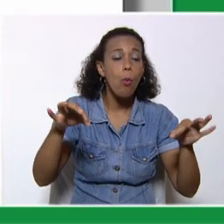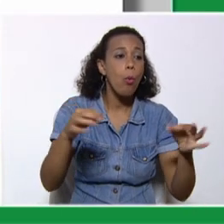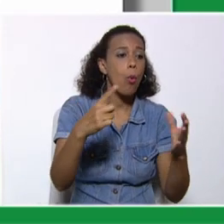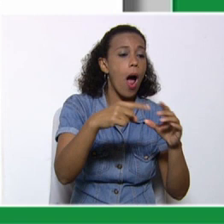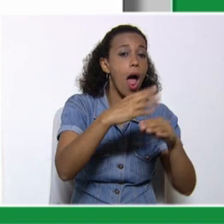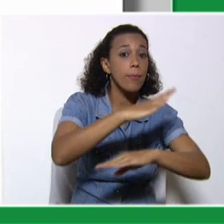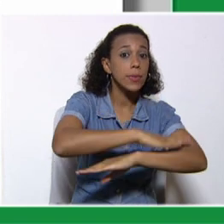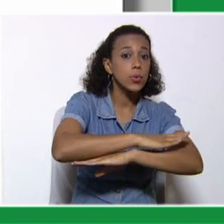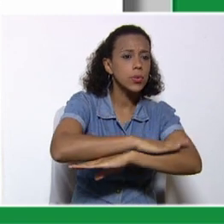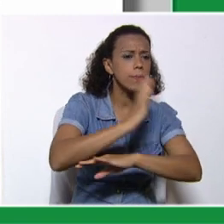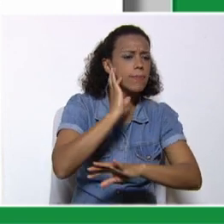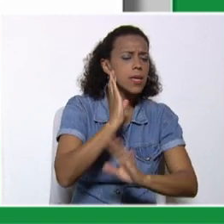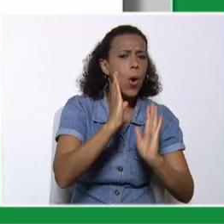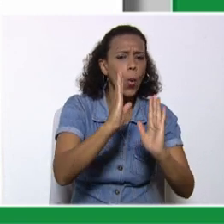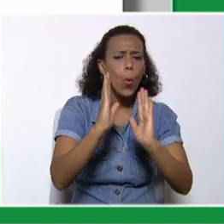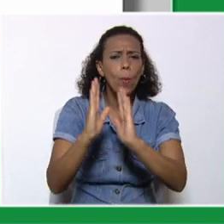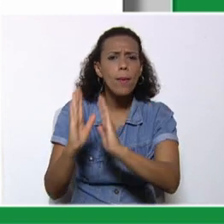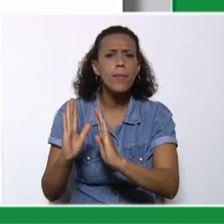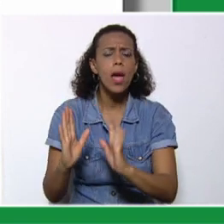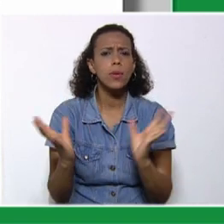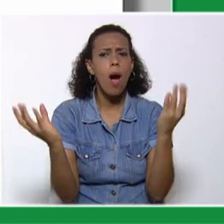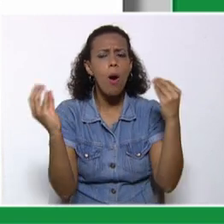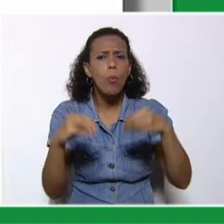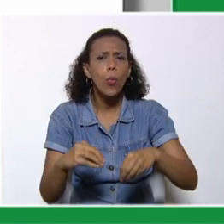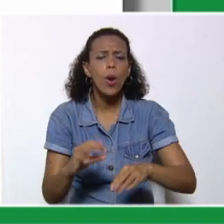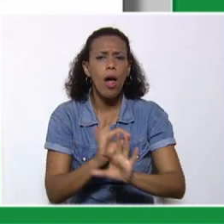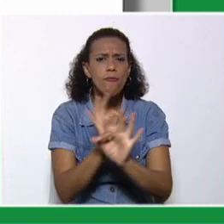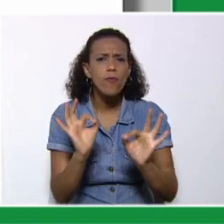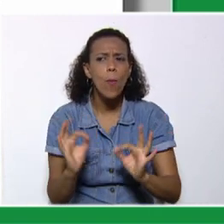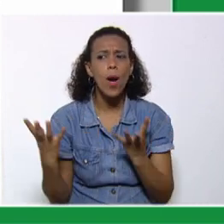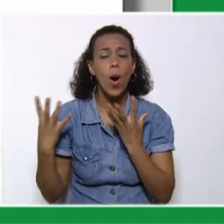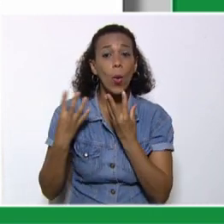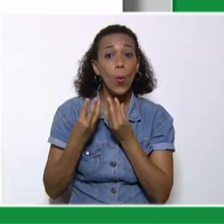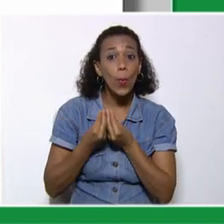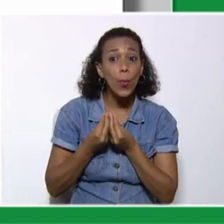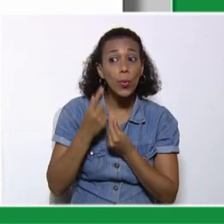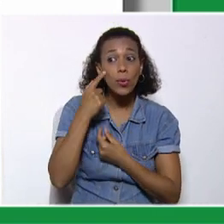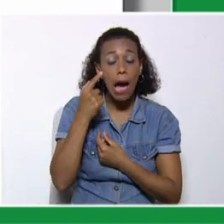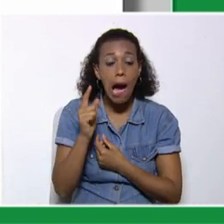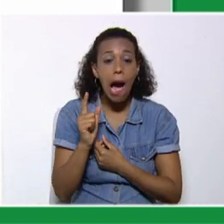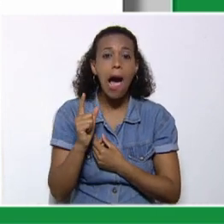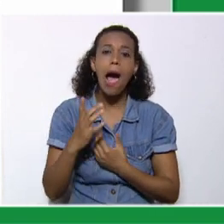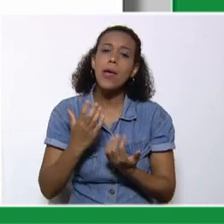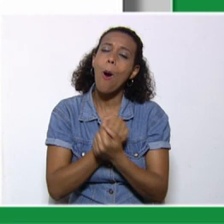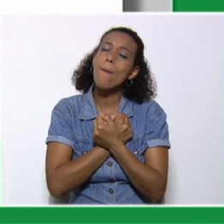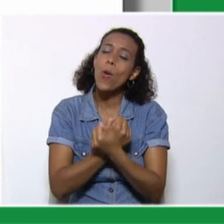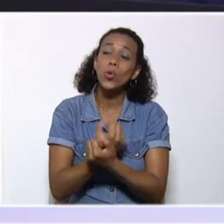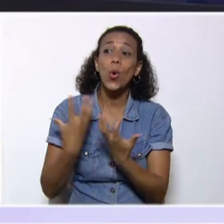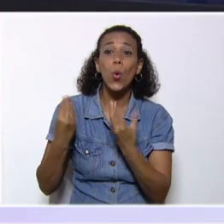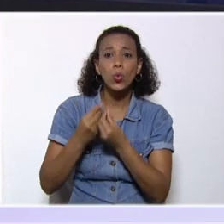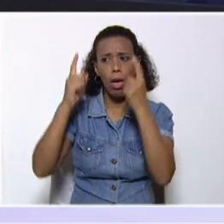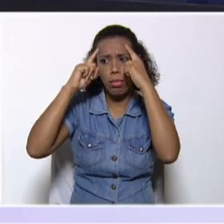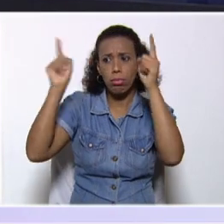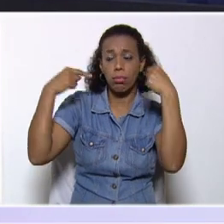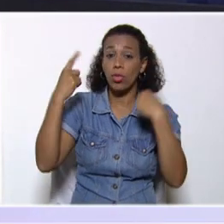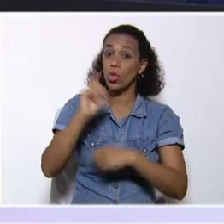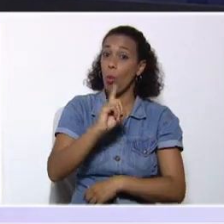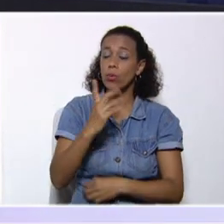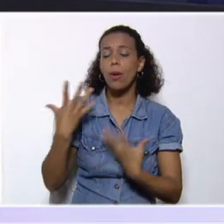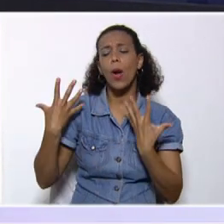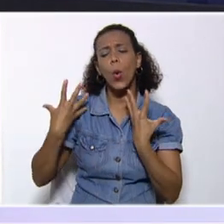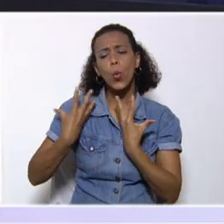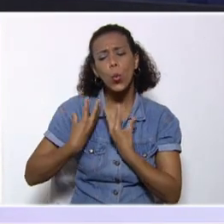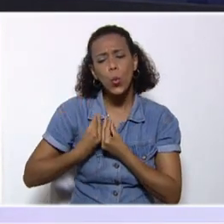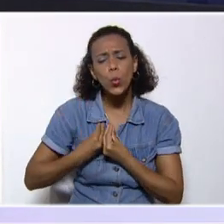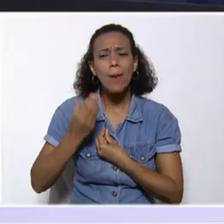la disciplina también y el cumplimiento de los acuerdos. El acompañamiento es un acto amoroso, siempre desde el respeto,